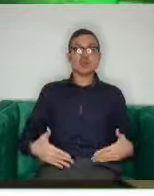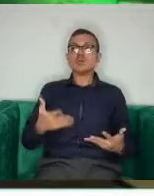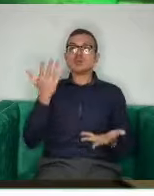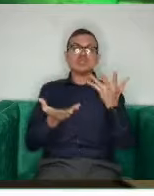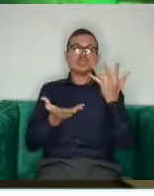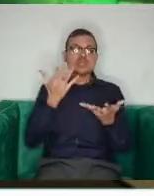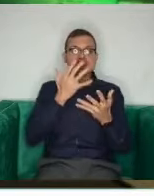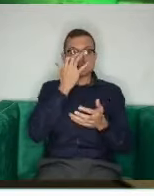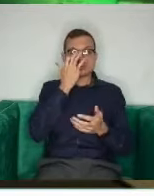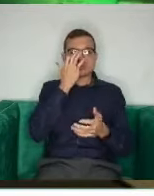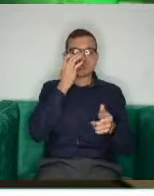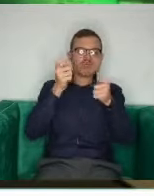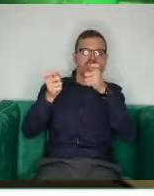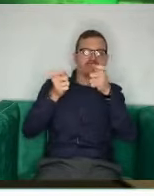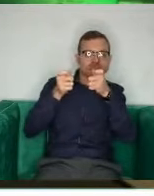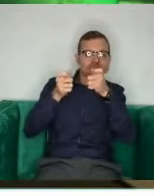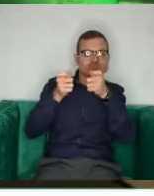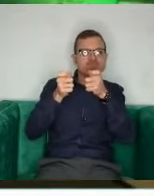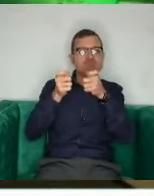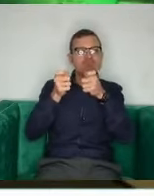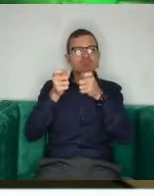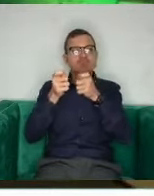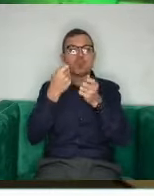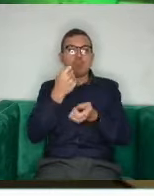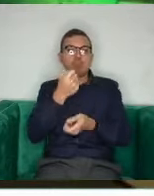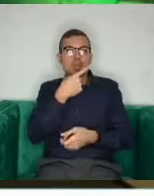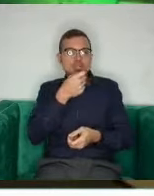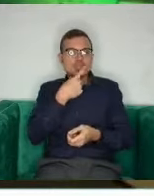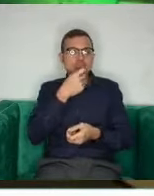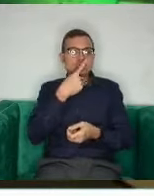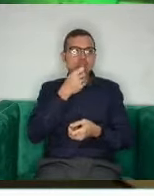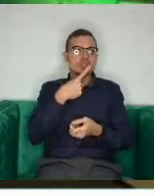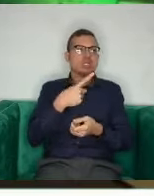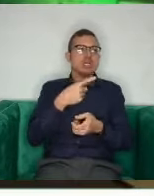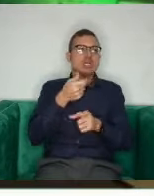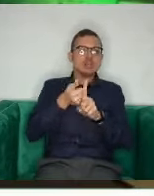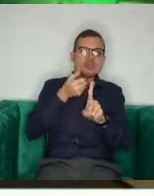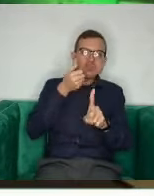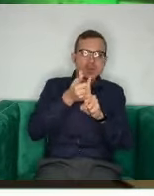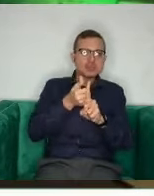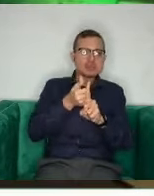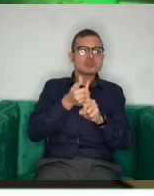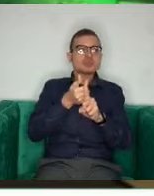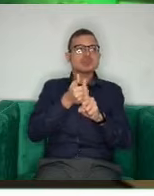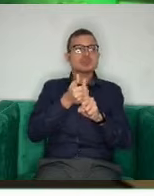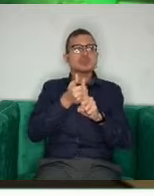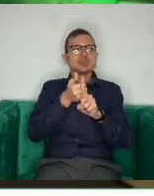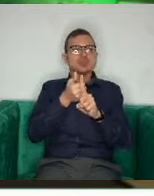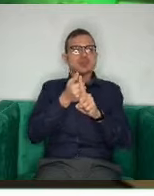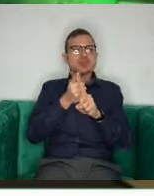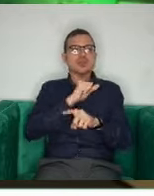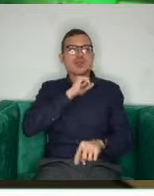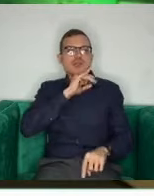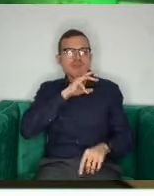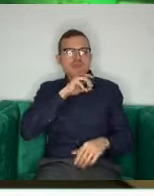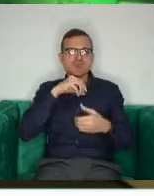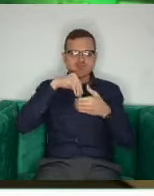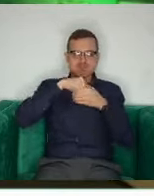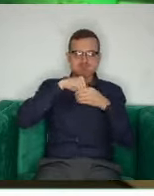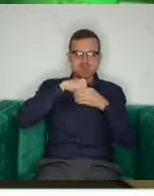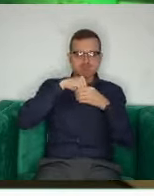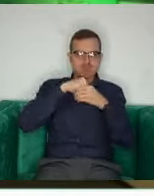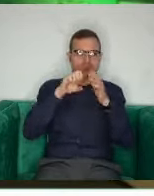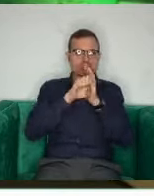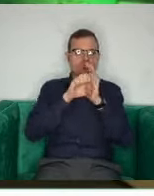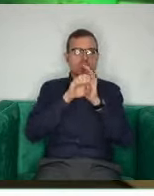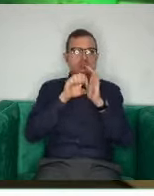y esa microbiota y esa microflora se trastoca. Así que si usted siente que usted come, por ejemplo, una pizza que tiene